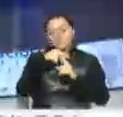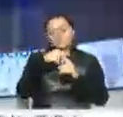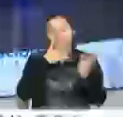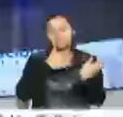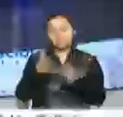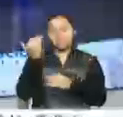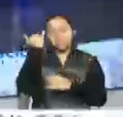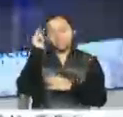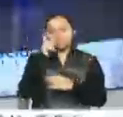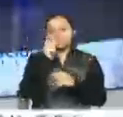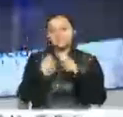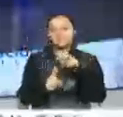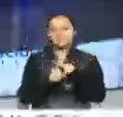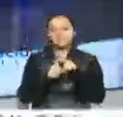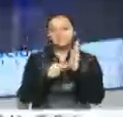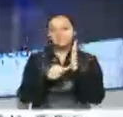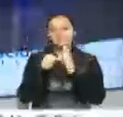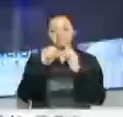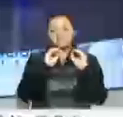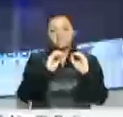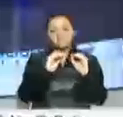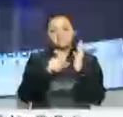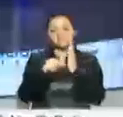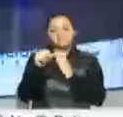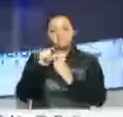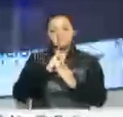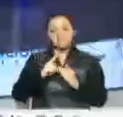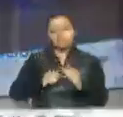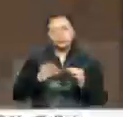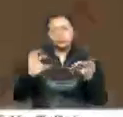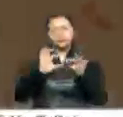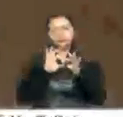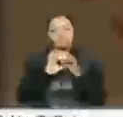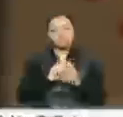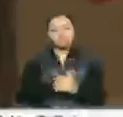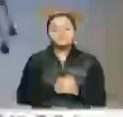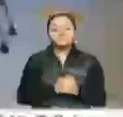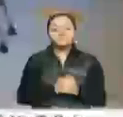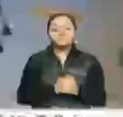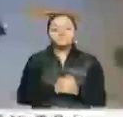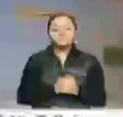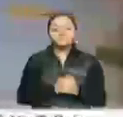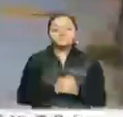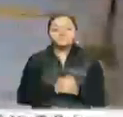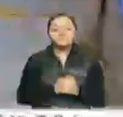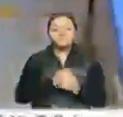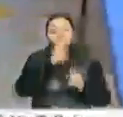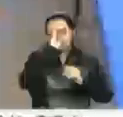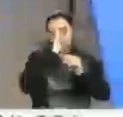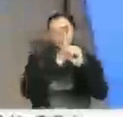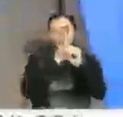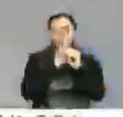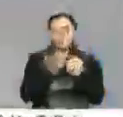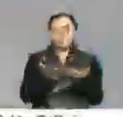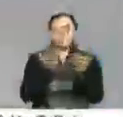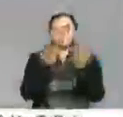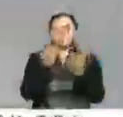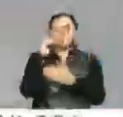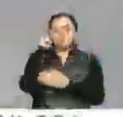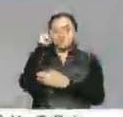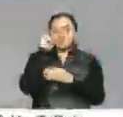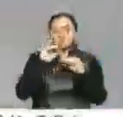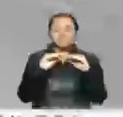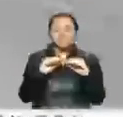iniciativa ha sido impulsada a través de los Ministerios de Educación y Salud. Con el propósito de garantizar el derecho a la